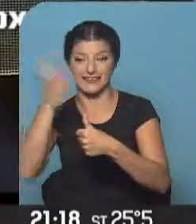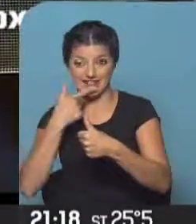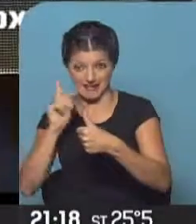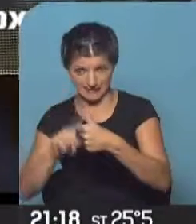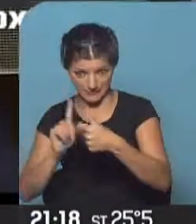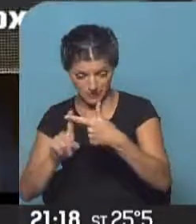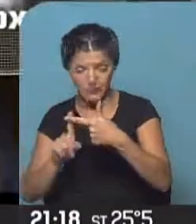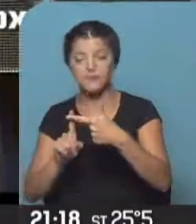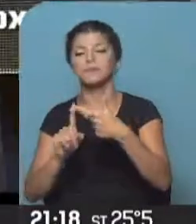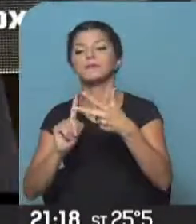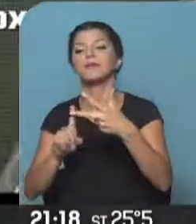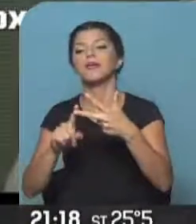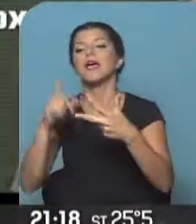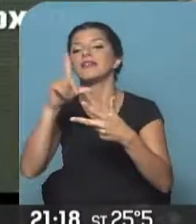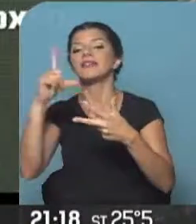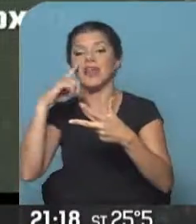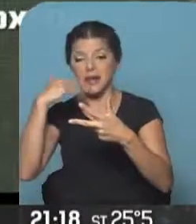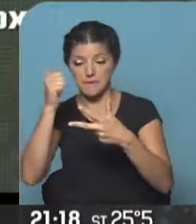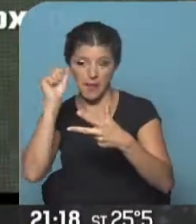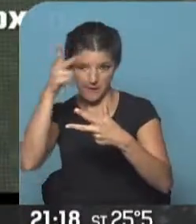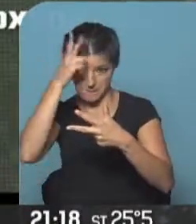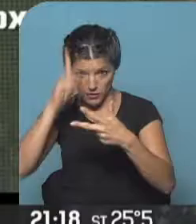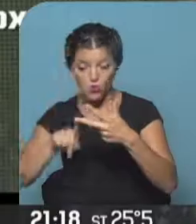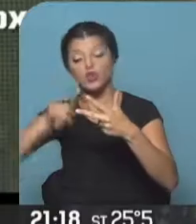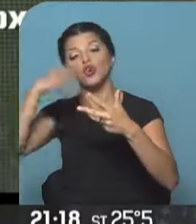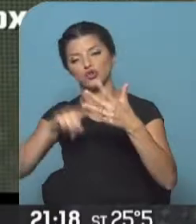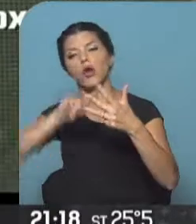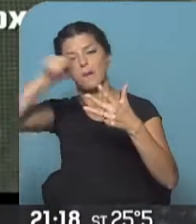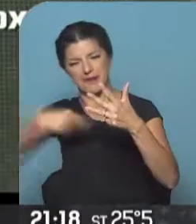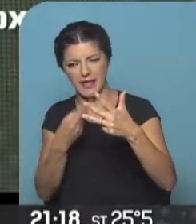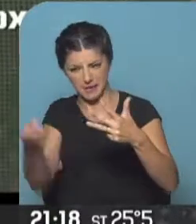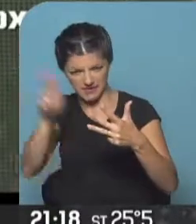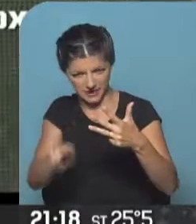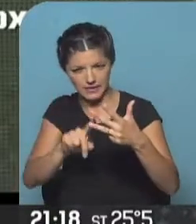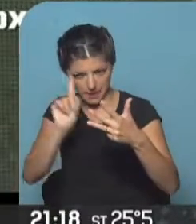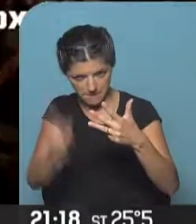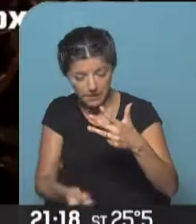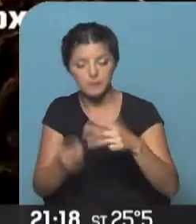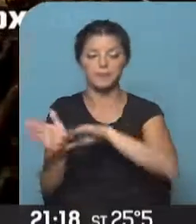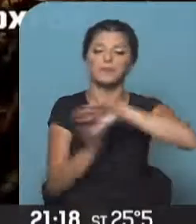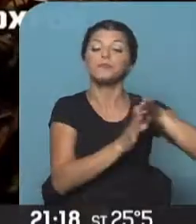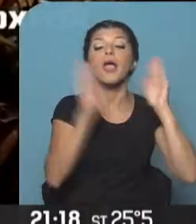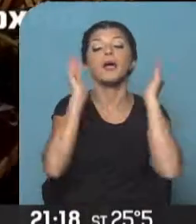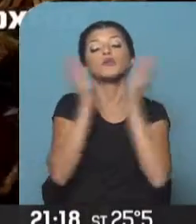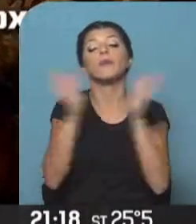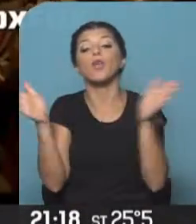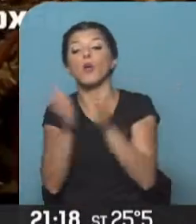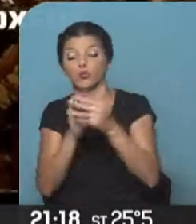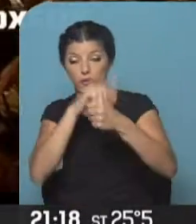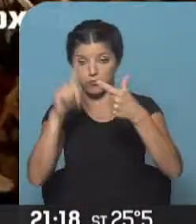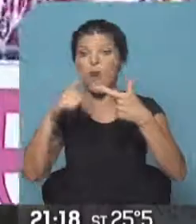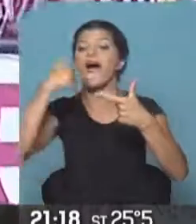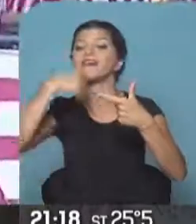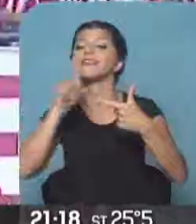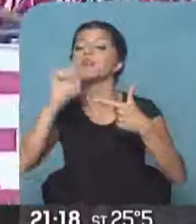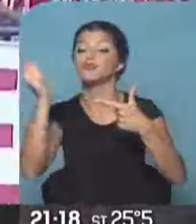Pablo, Alianza Lima de Perú y otro equipo del repechaje. Estudiantes tendrá a Santos, campeón de América,